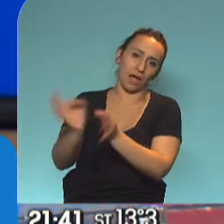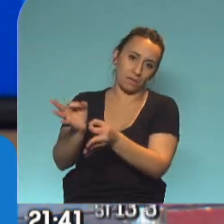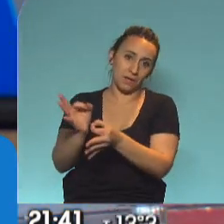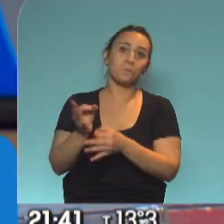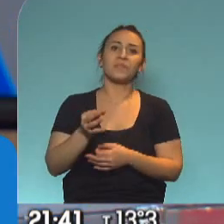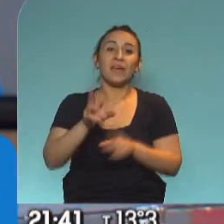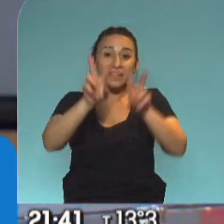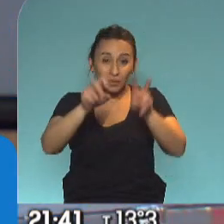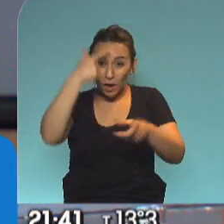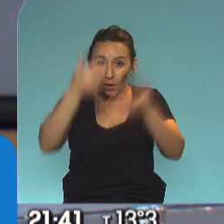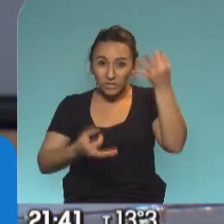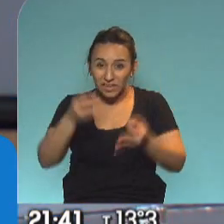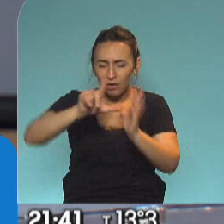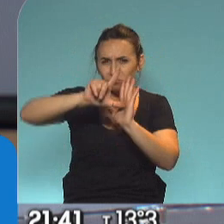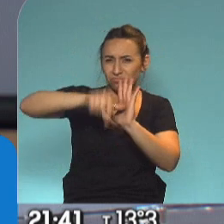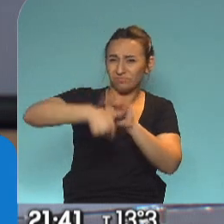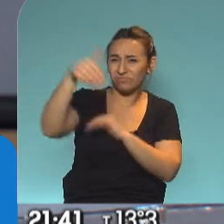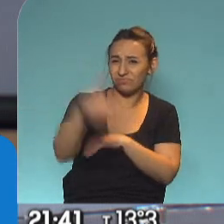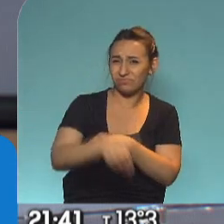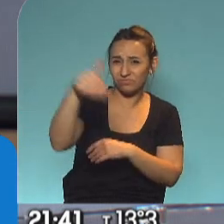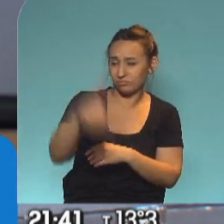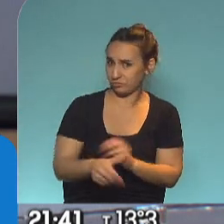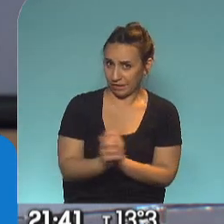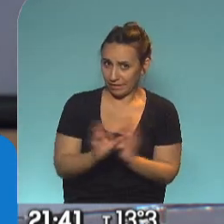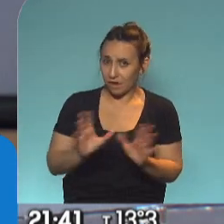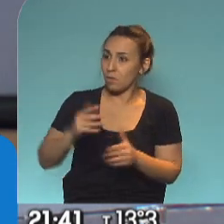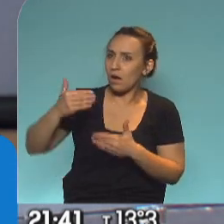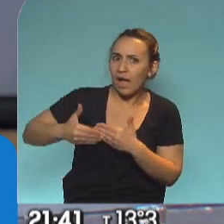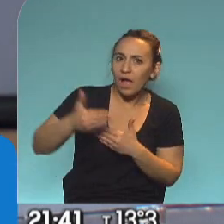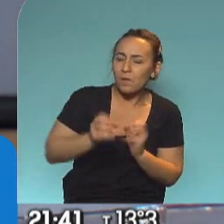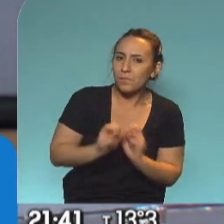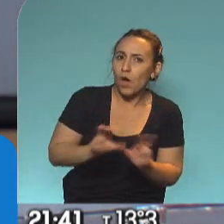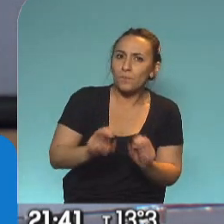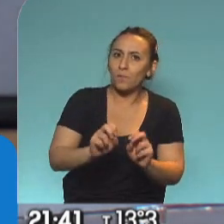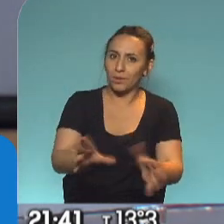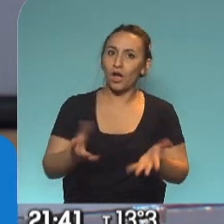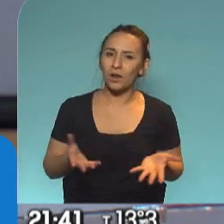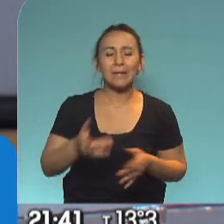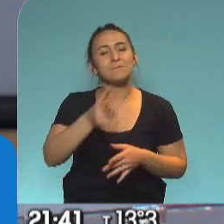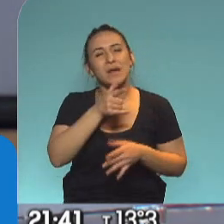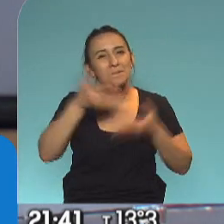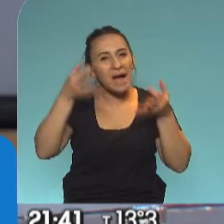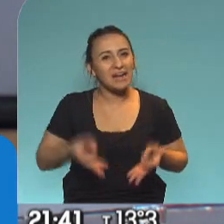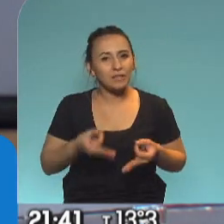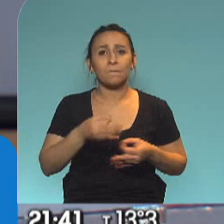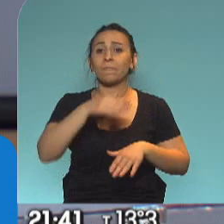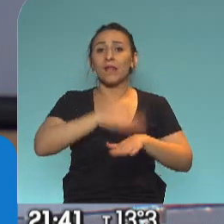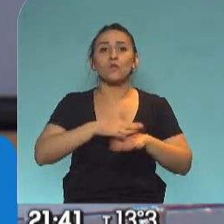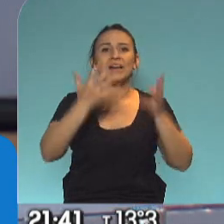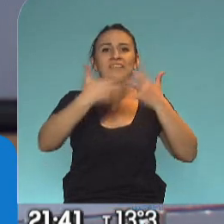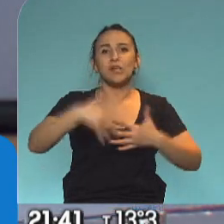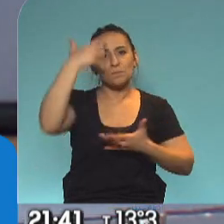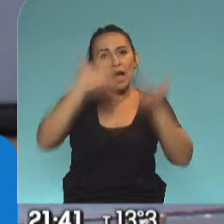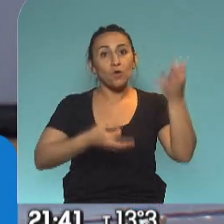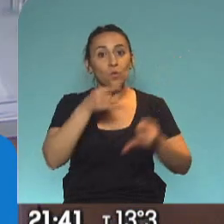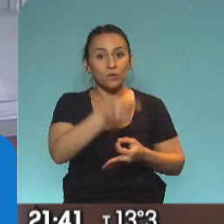judicial fue un problema serio, pero se ha agravado, esto es así. Y me parece que tiene que ver con la captura del conflicto por parte de un sistema judicial